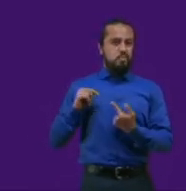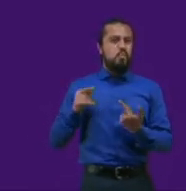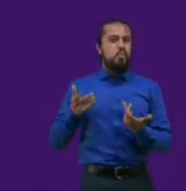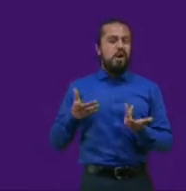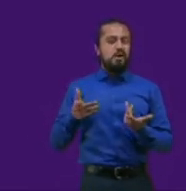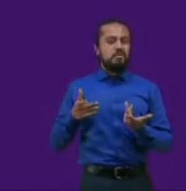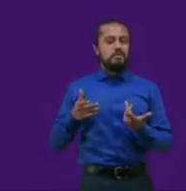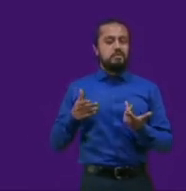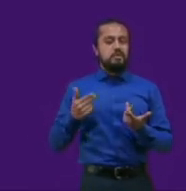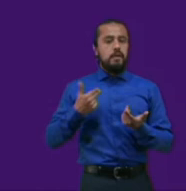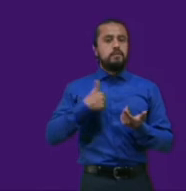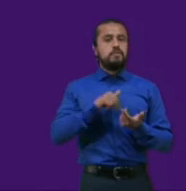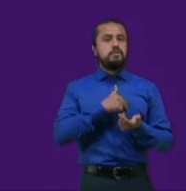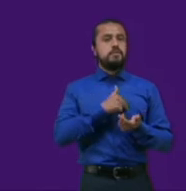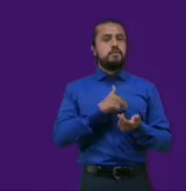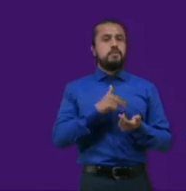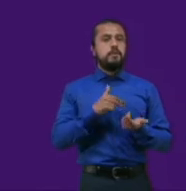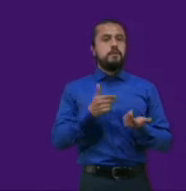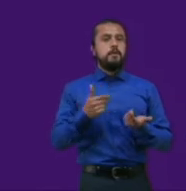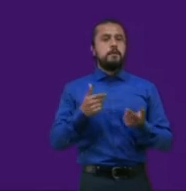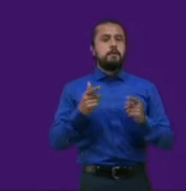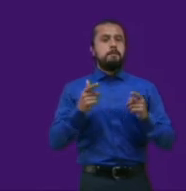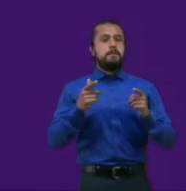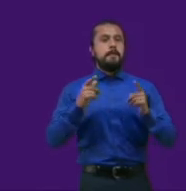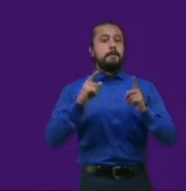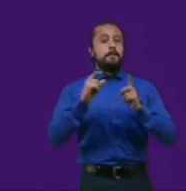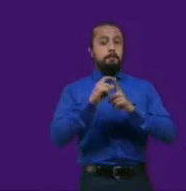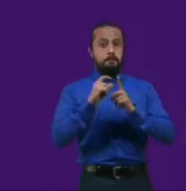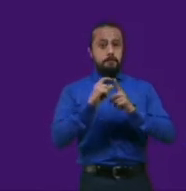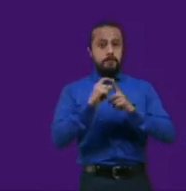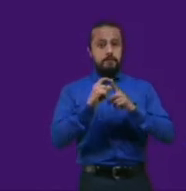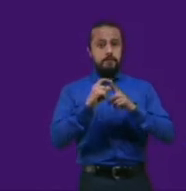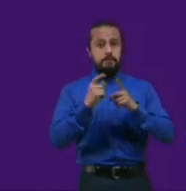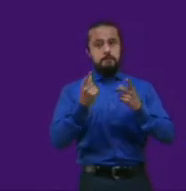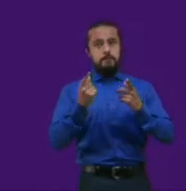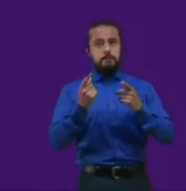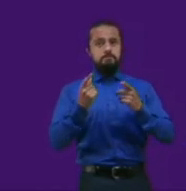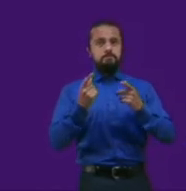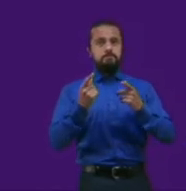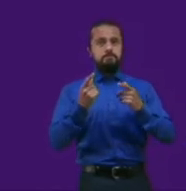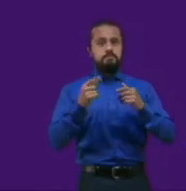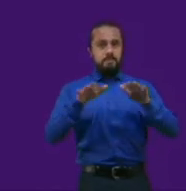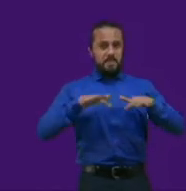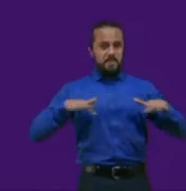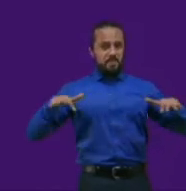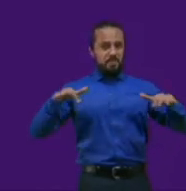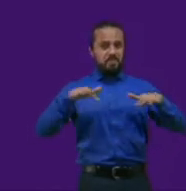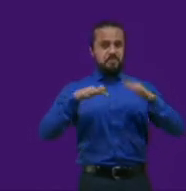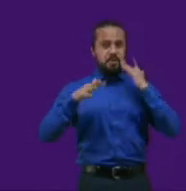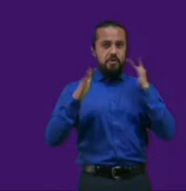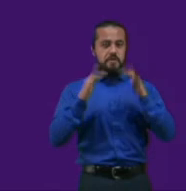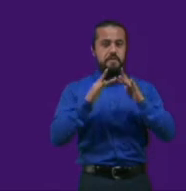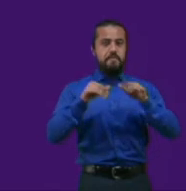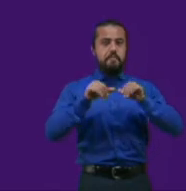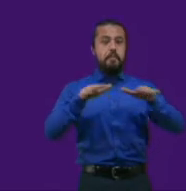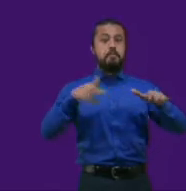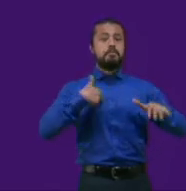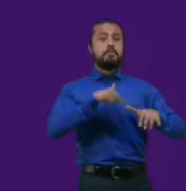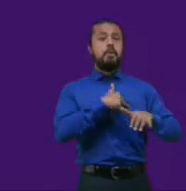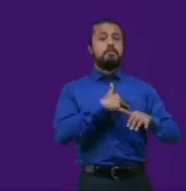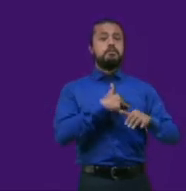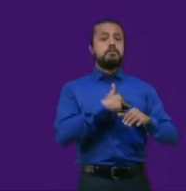estamos, utilizaste un término que se usa mucho en este medio, estamos siguiendo el